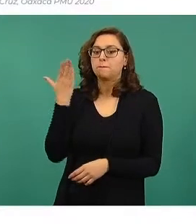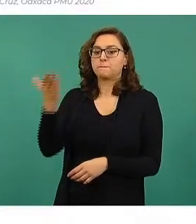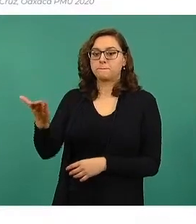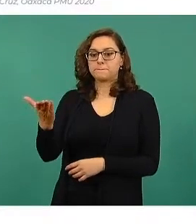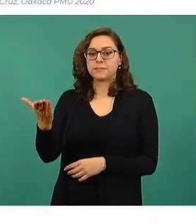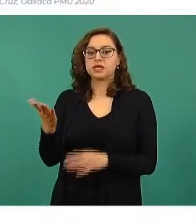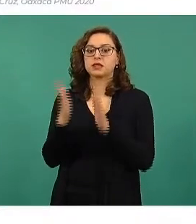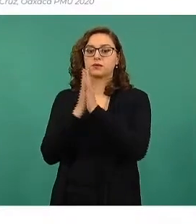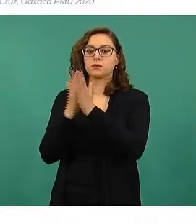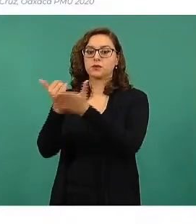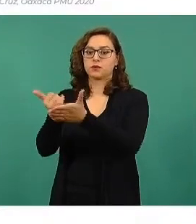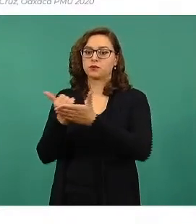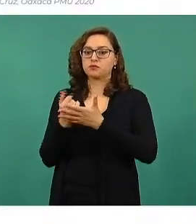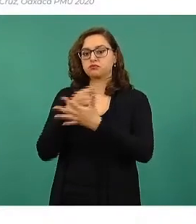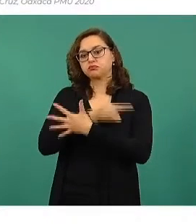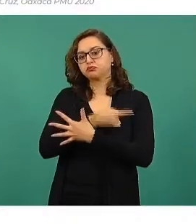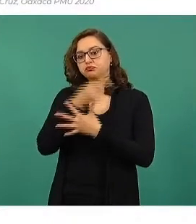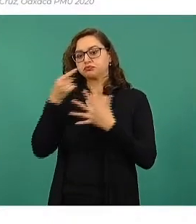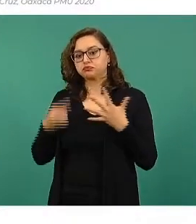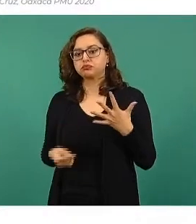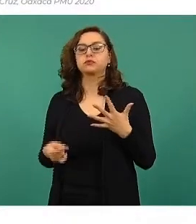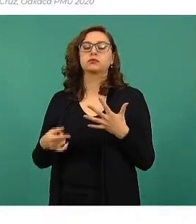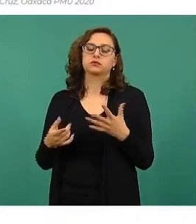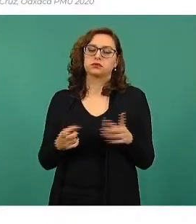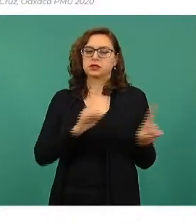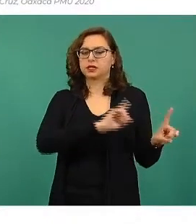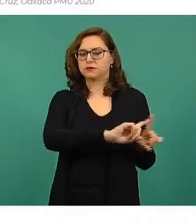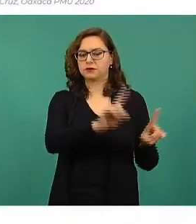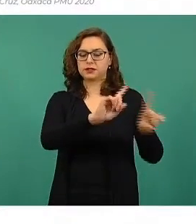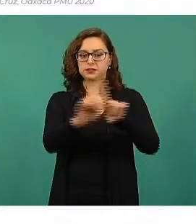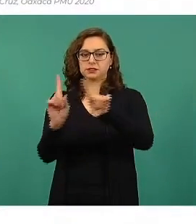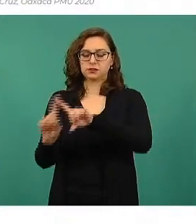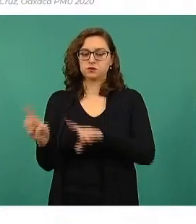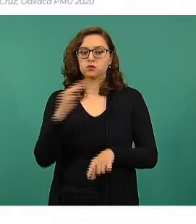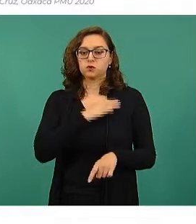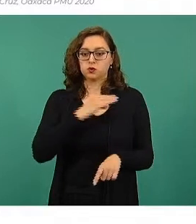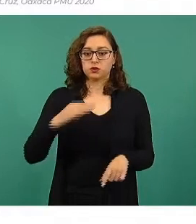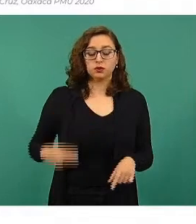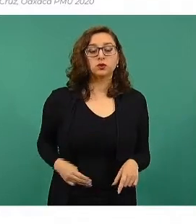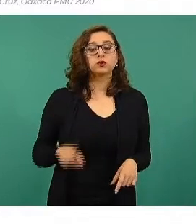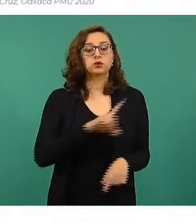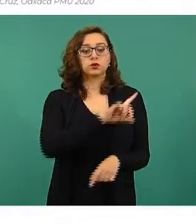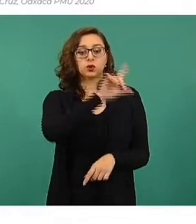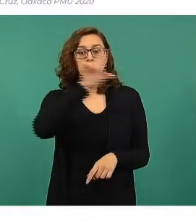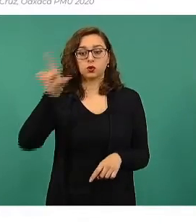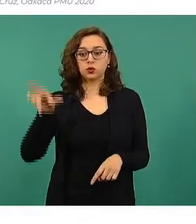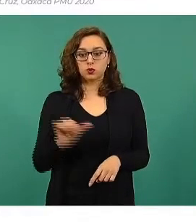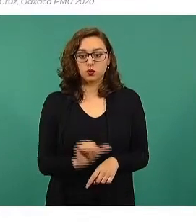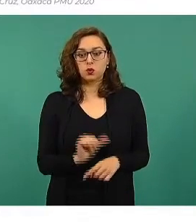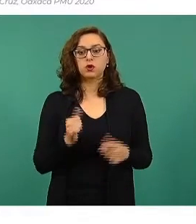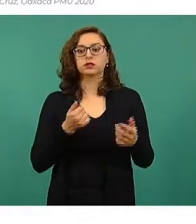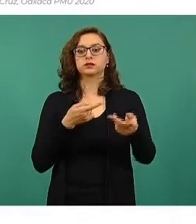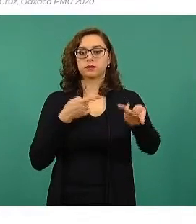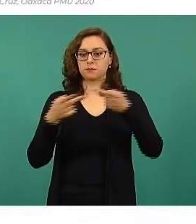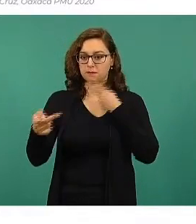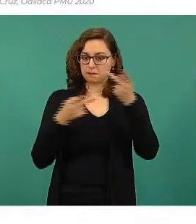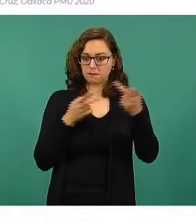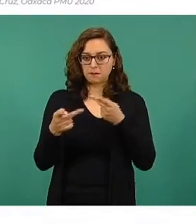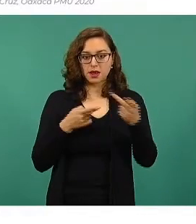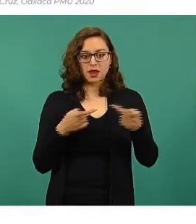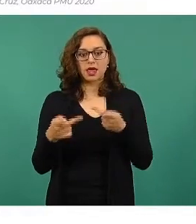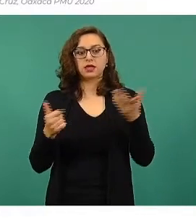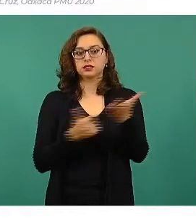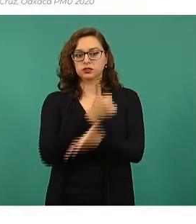solicitudes por muchos municipios a nivel nacional. Cuando se determinan los municipios, se elaboran un plan de acciones